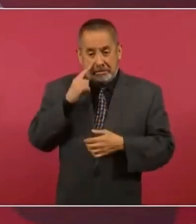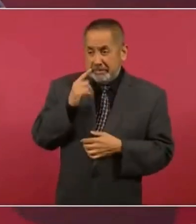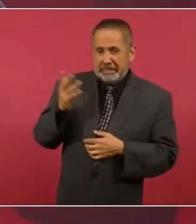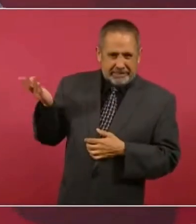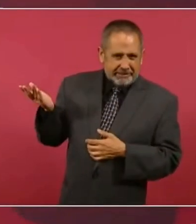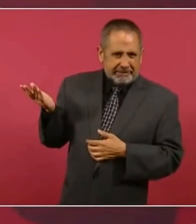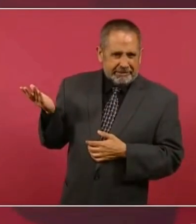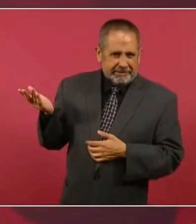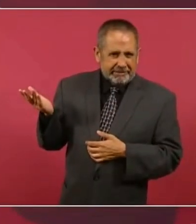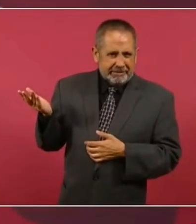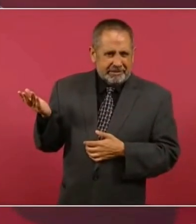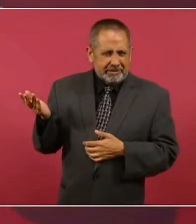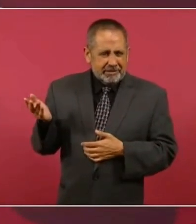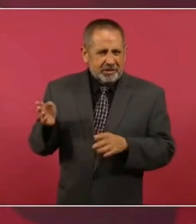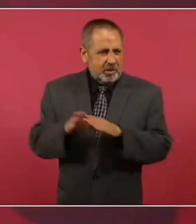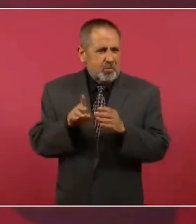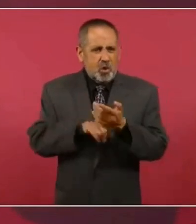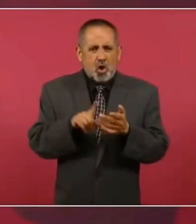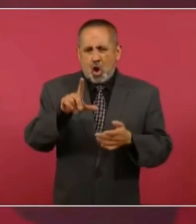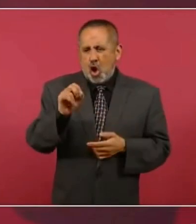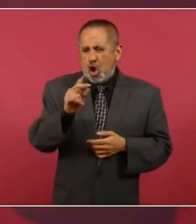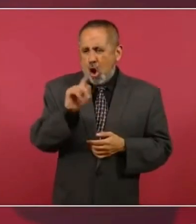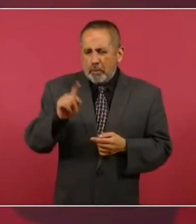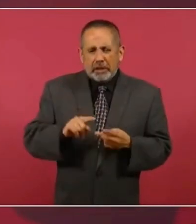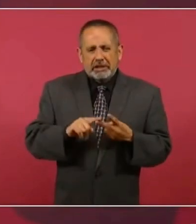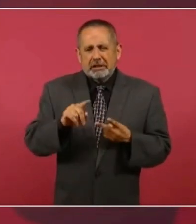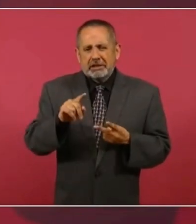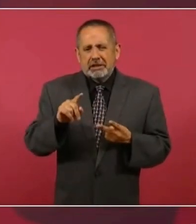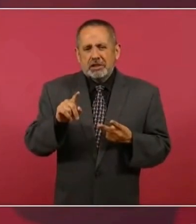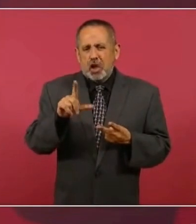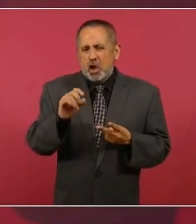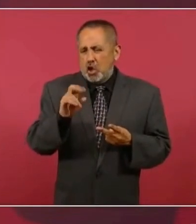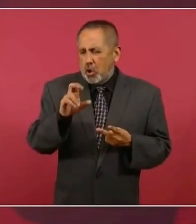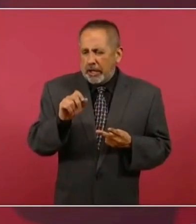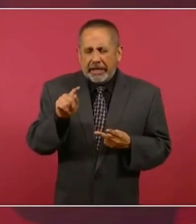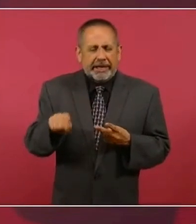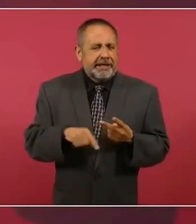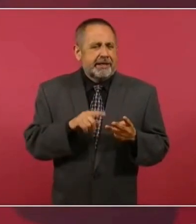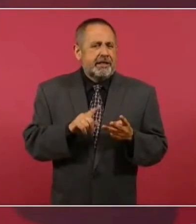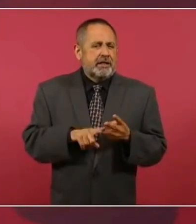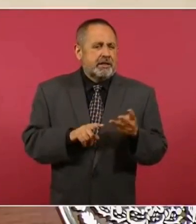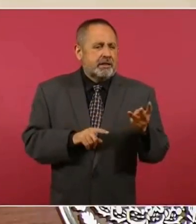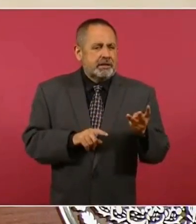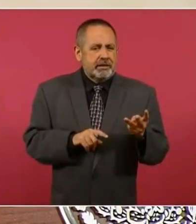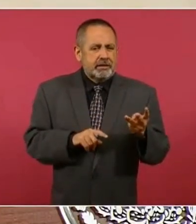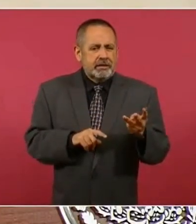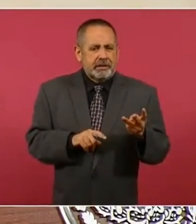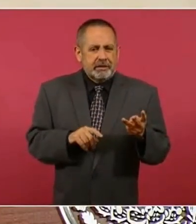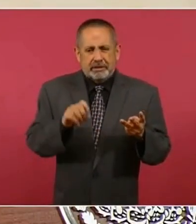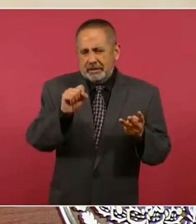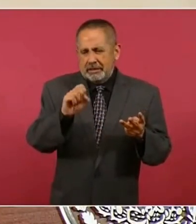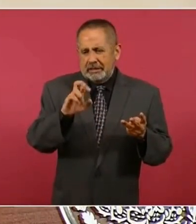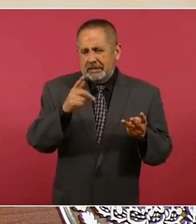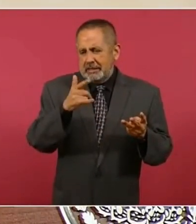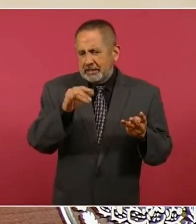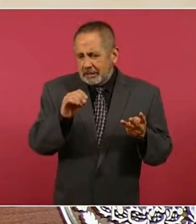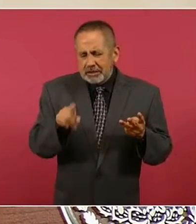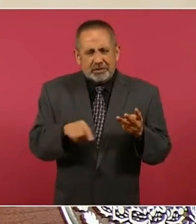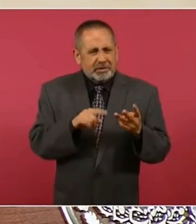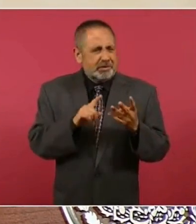pues, cómo López Dóriga, cómo Loret de Mola, cómo Sergio